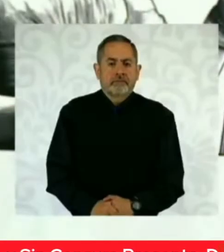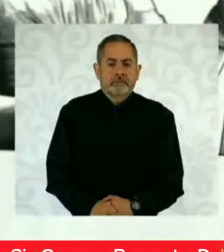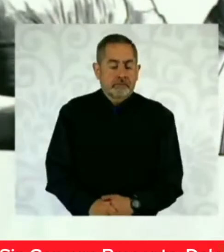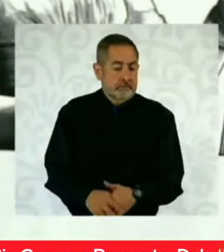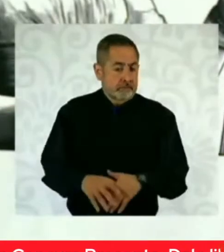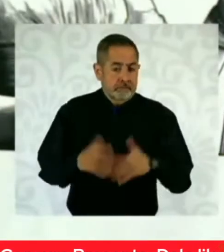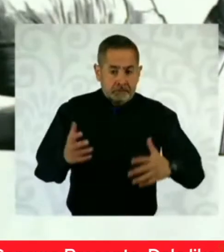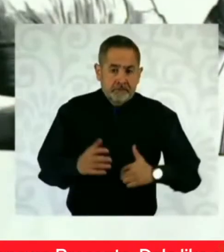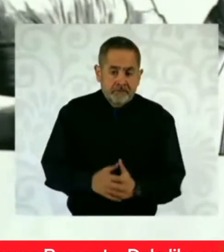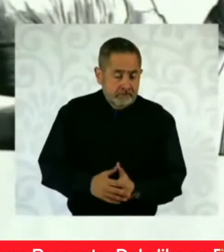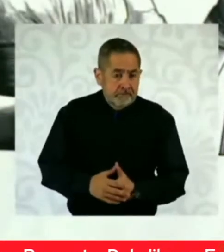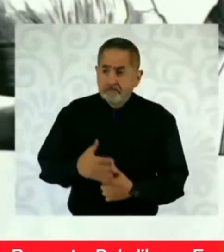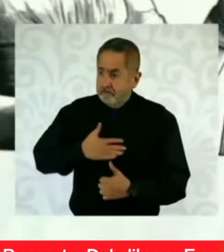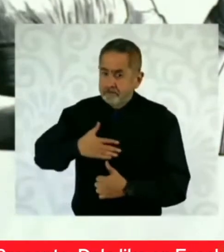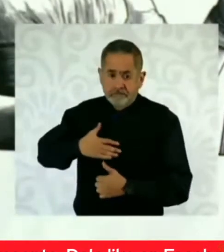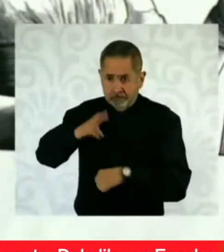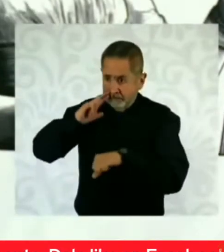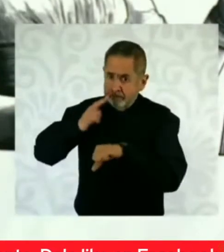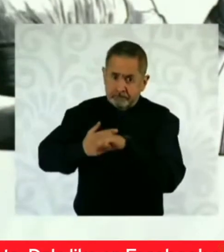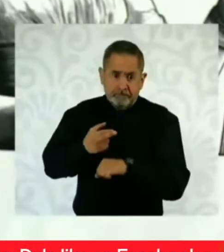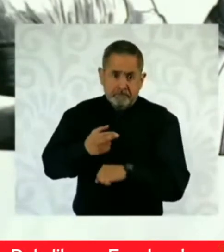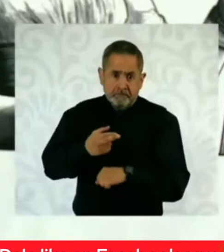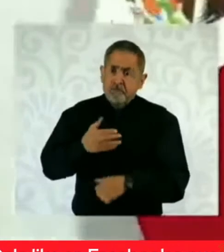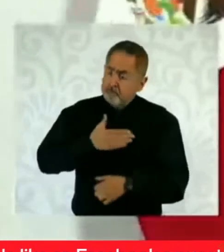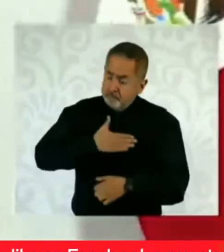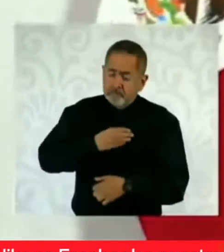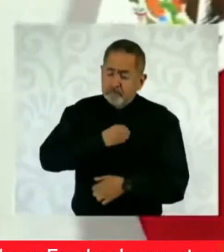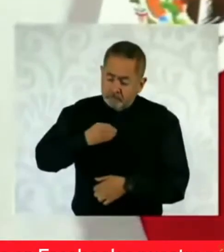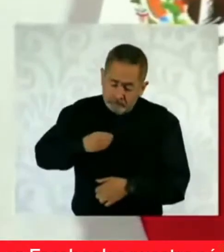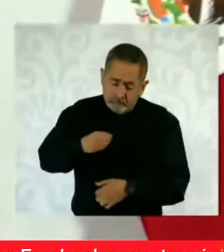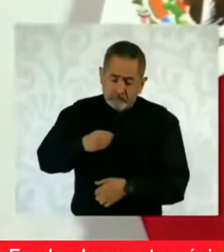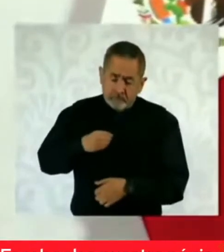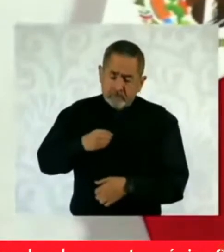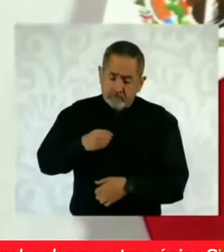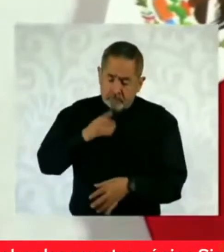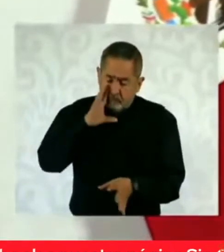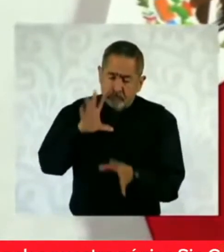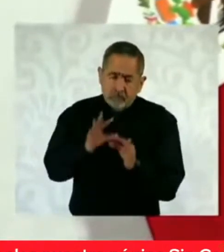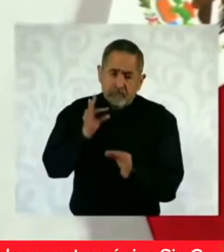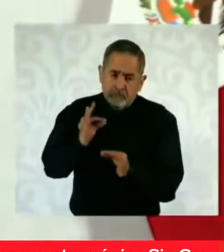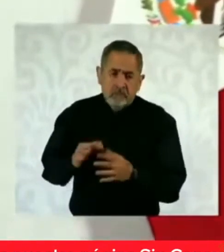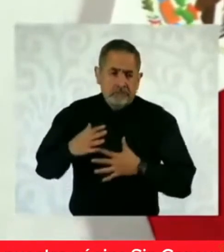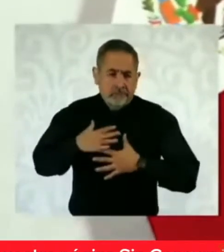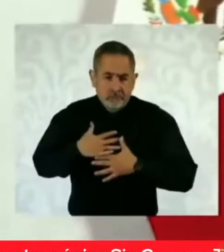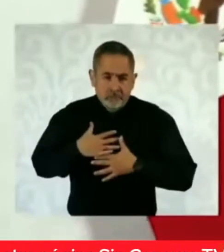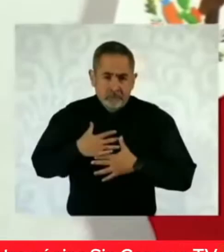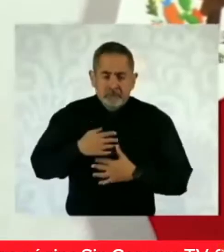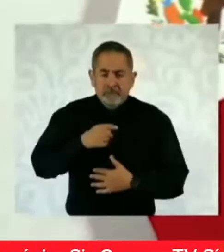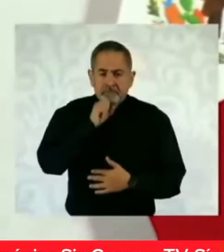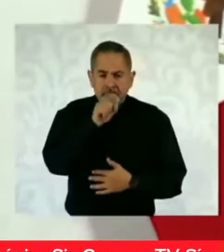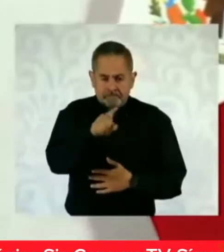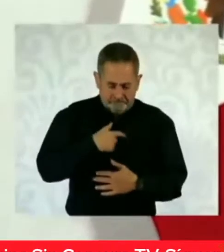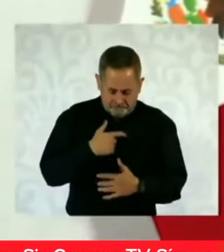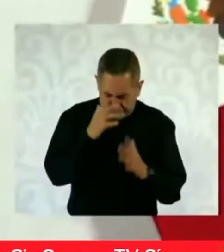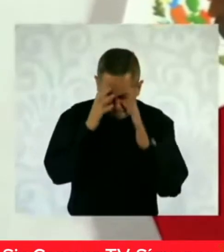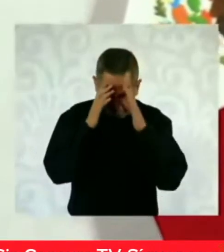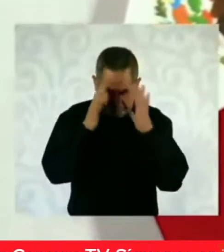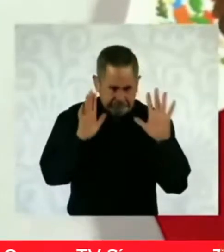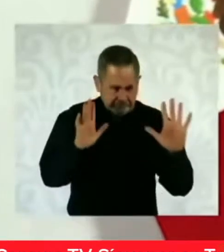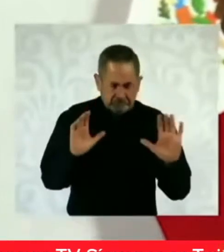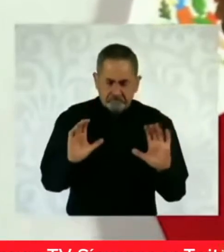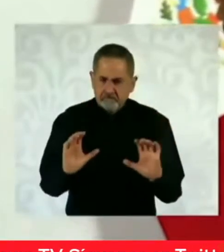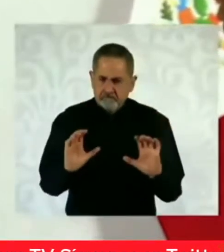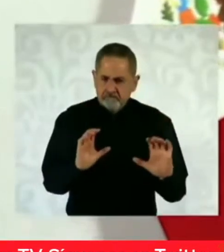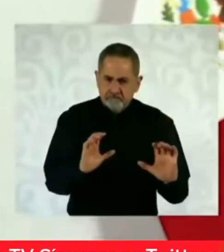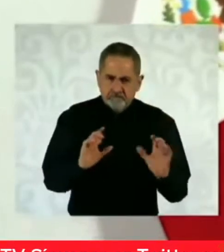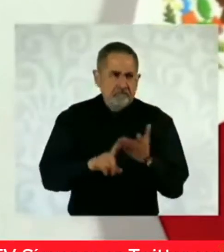lo tenemos que hacer porque es nuestra obligación, nuestra responsabilidad. Pero también hay que tener la cabeza fría y ellos saben